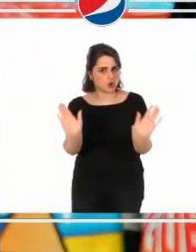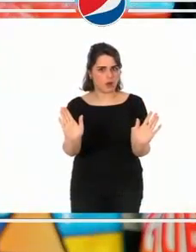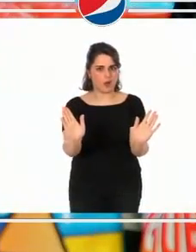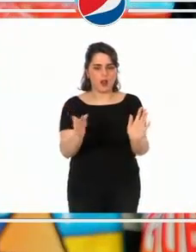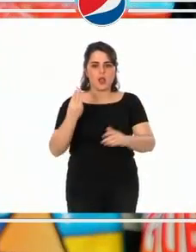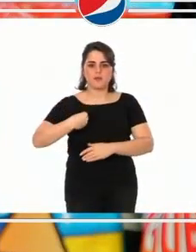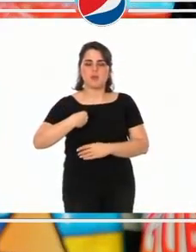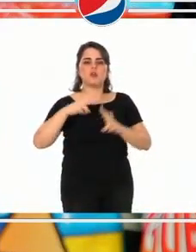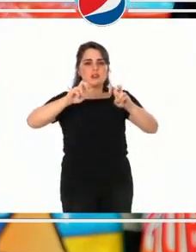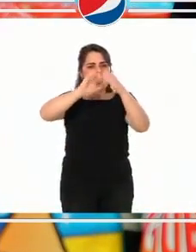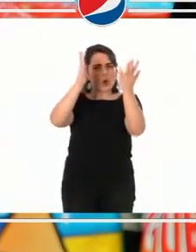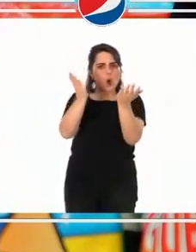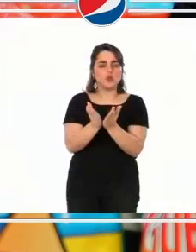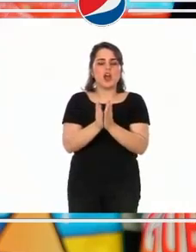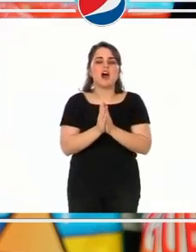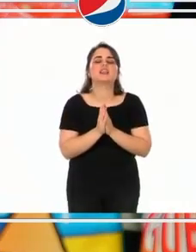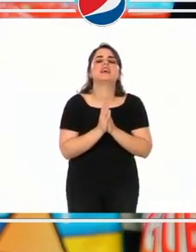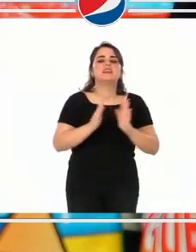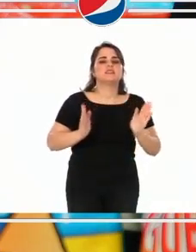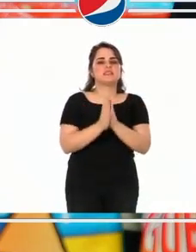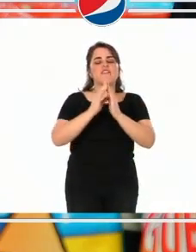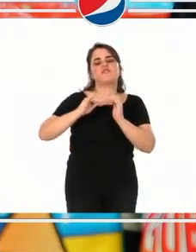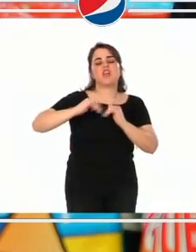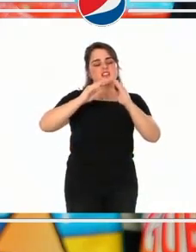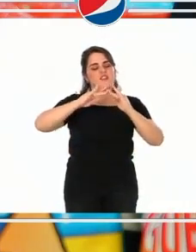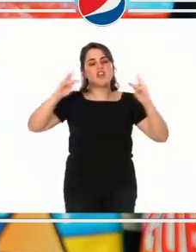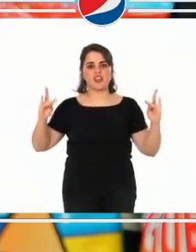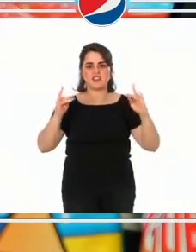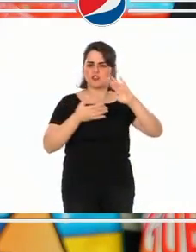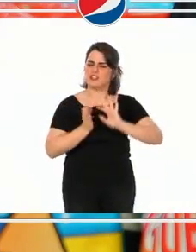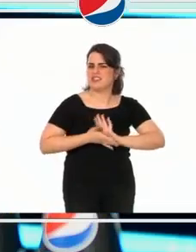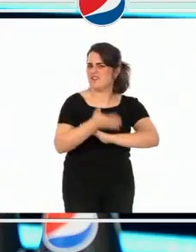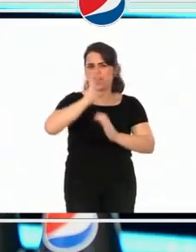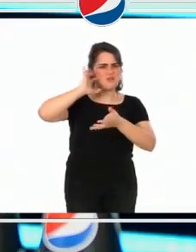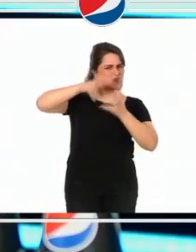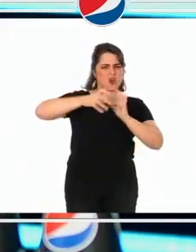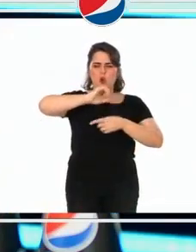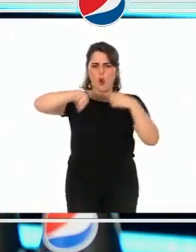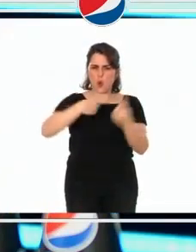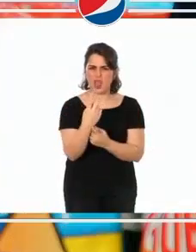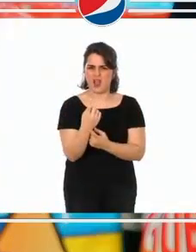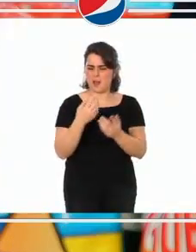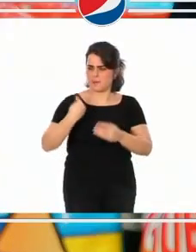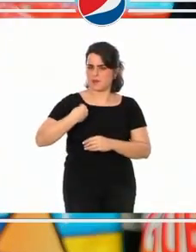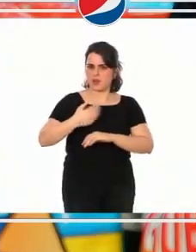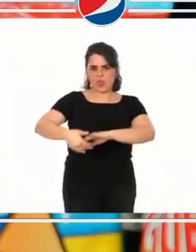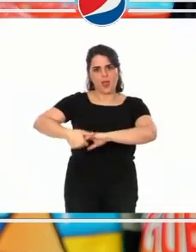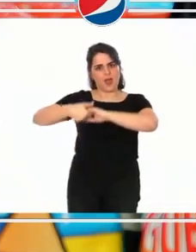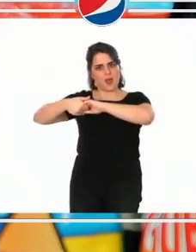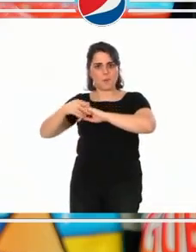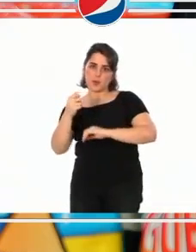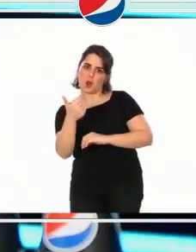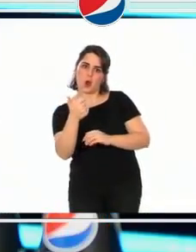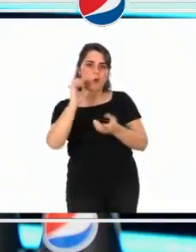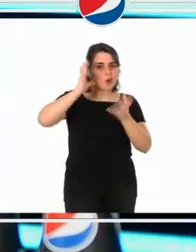con lo del mundial de esto, lo de San Francisco, tal, fue una locura. Pero ha sido muy especial también. Loco y especial. Claro, porque va de la mano. Un poco loco y un poco especial. Oye,